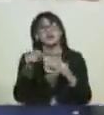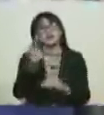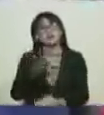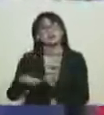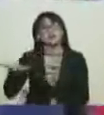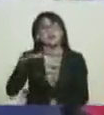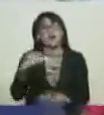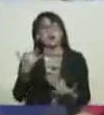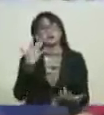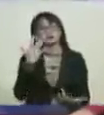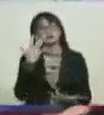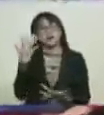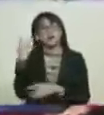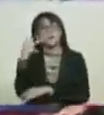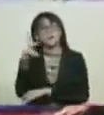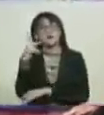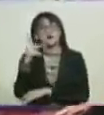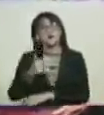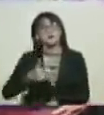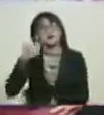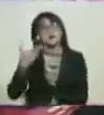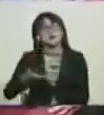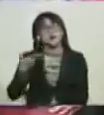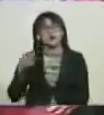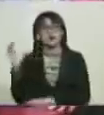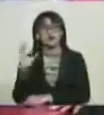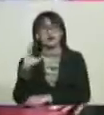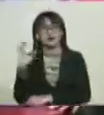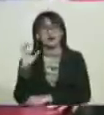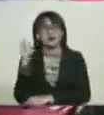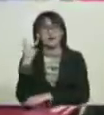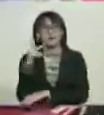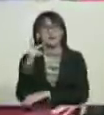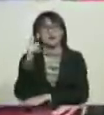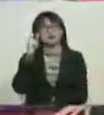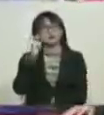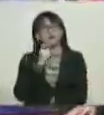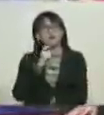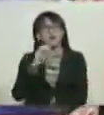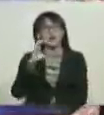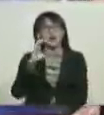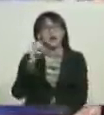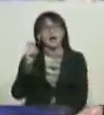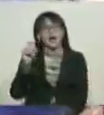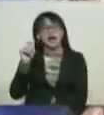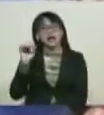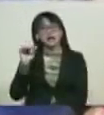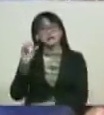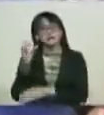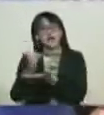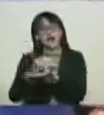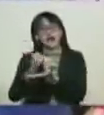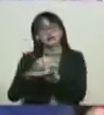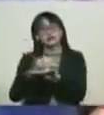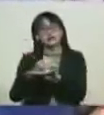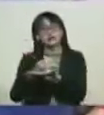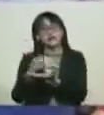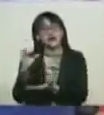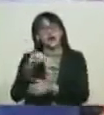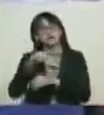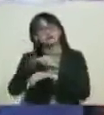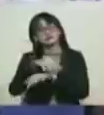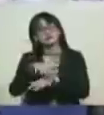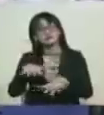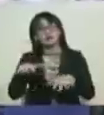viendo aquí, en la parroquia más importante de Caracas, la parroquia Sucre de Catia, desbordada en las calles. Caracas desbordada en las